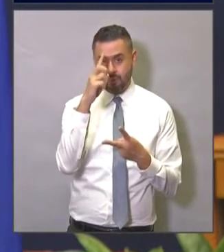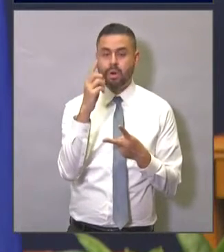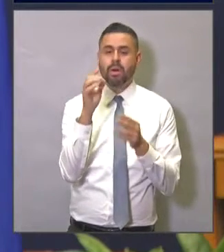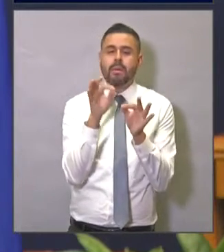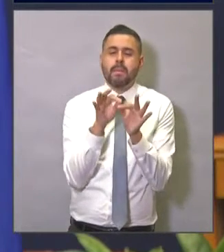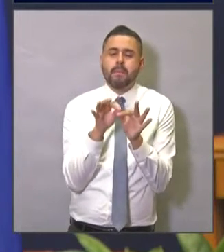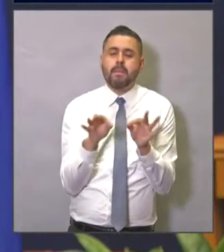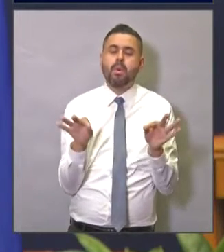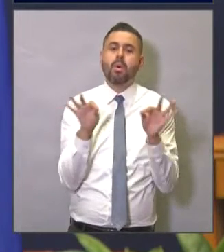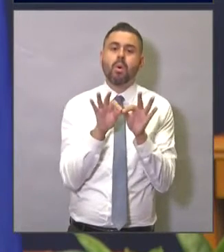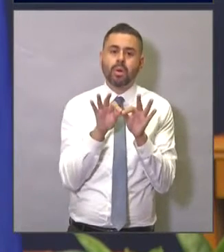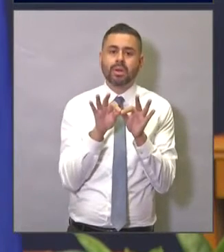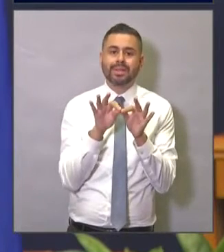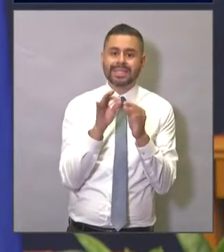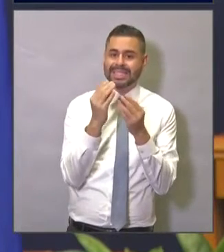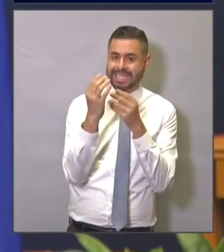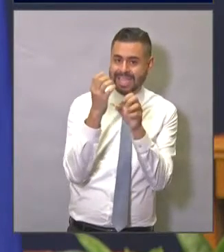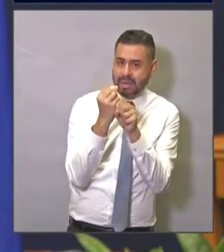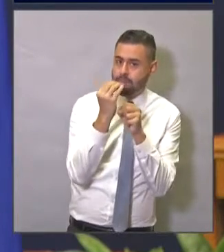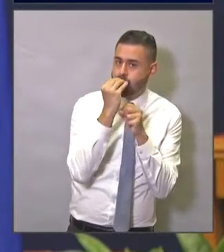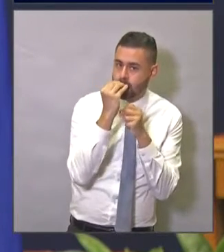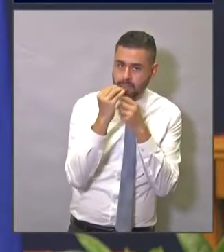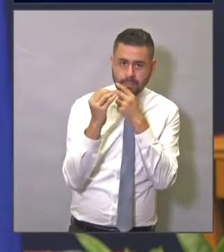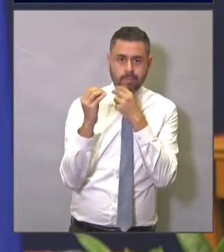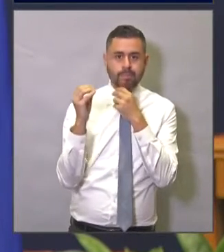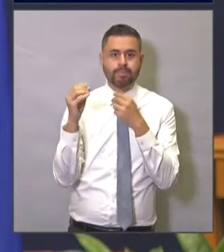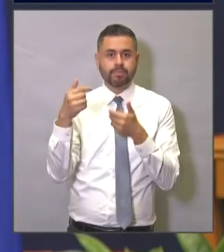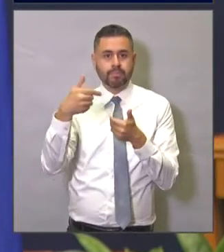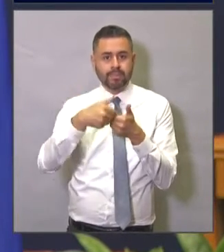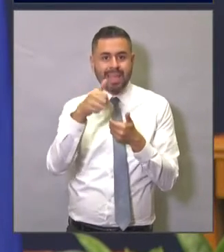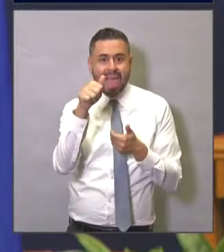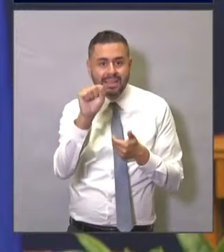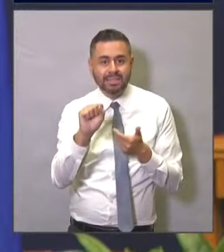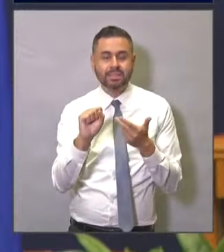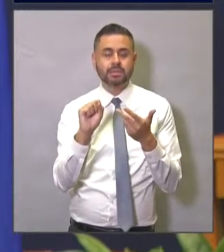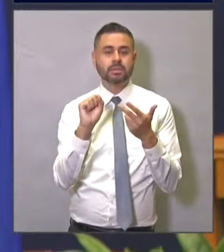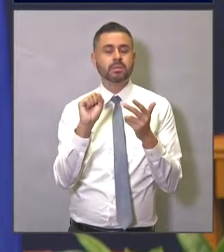un servicio esencial y para hacer ejercicio